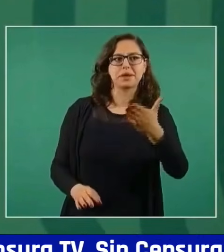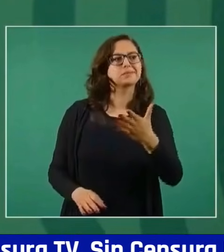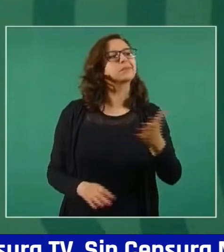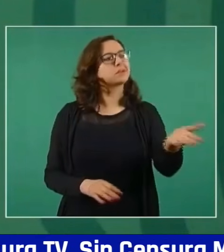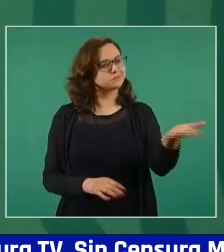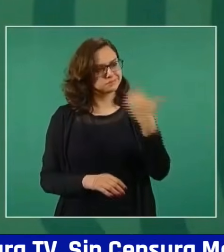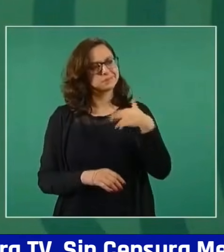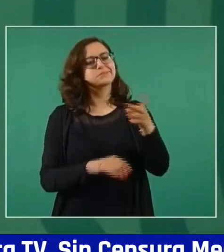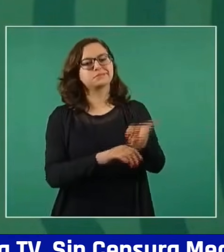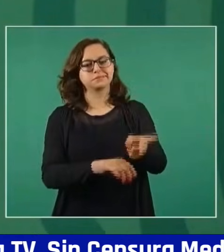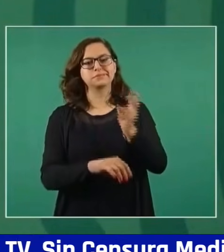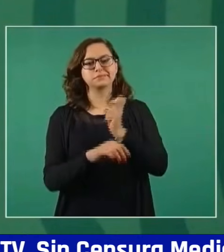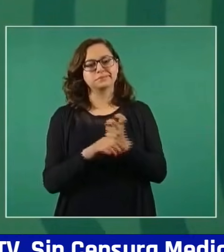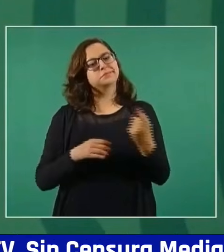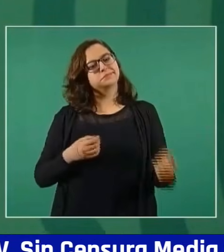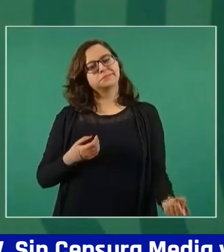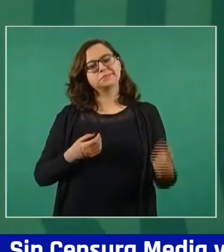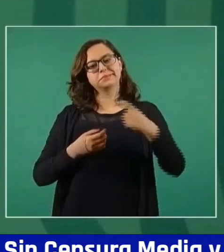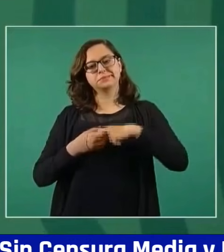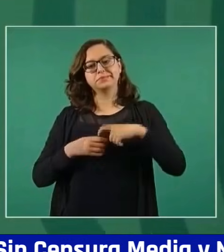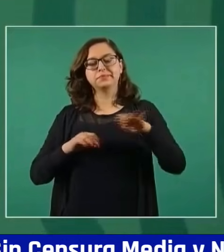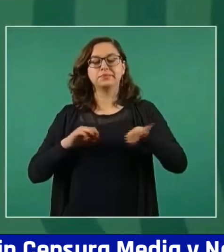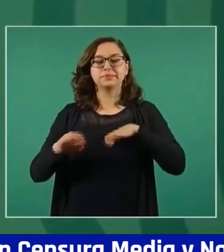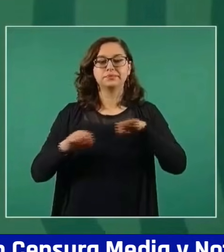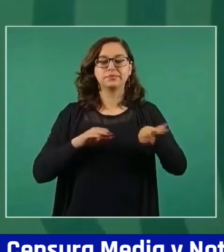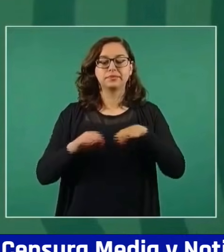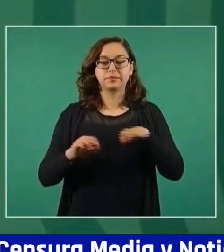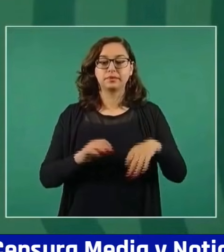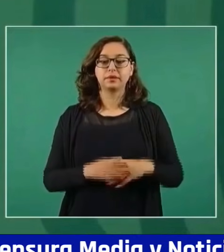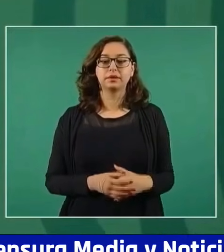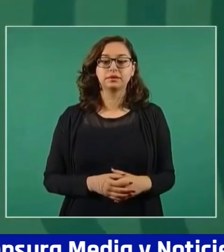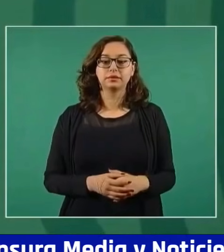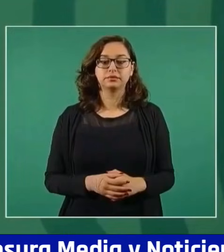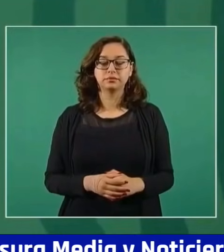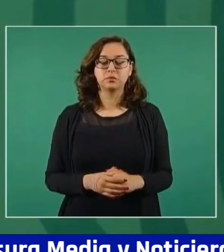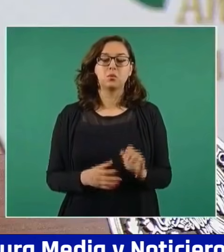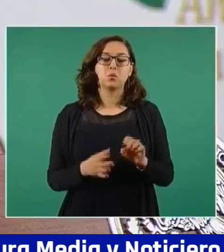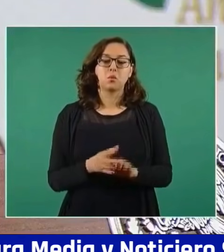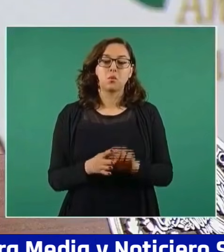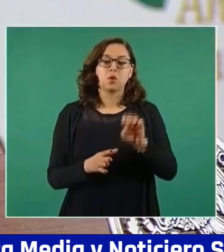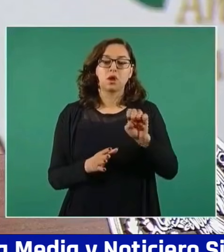y se solicite el beneplácito de España,